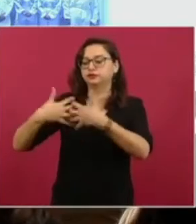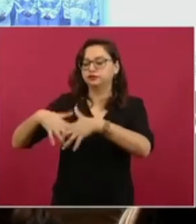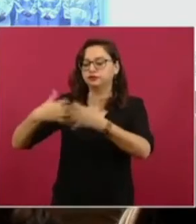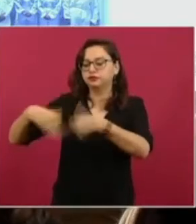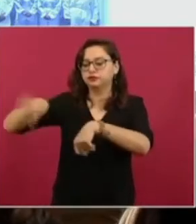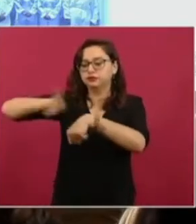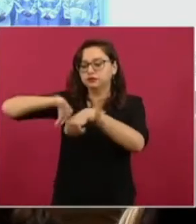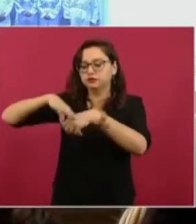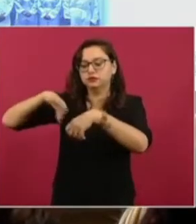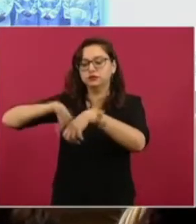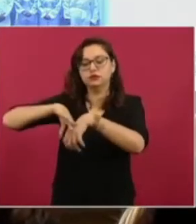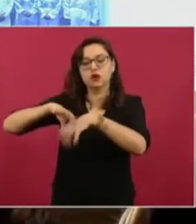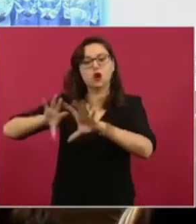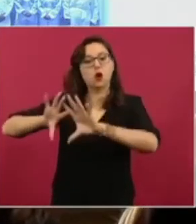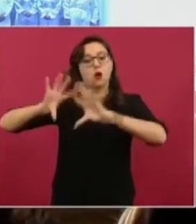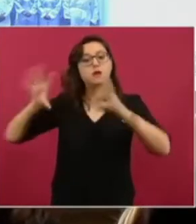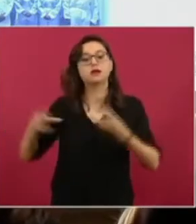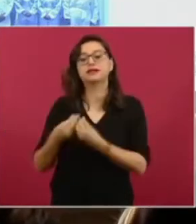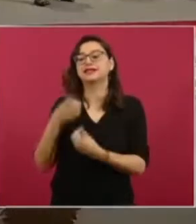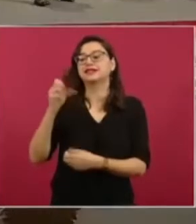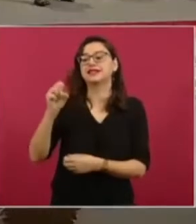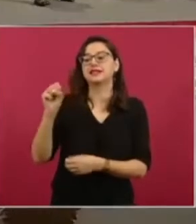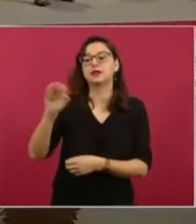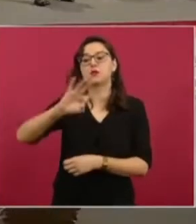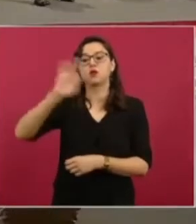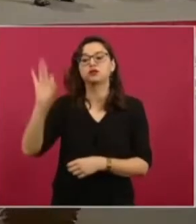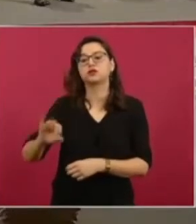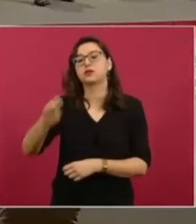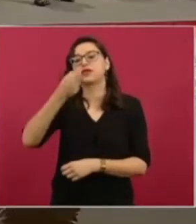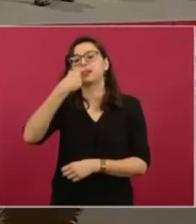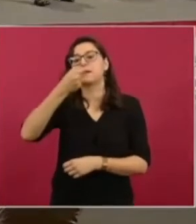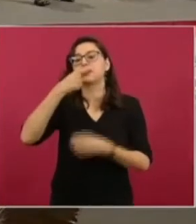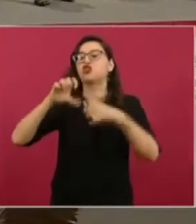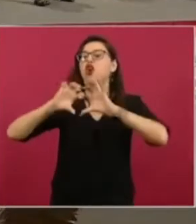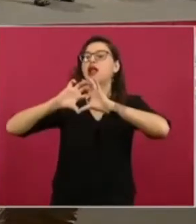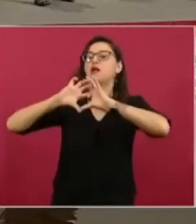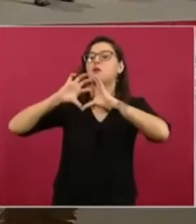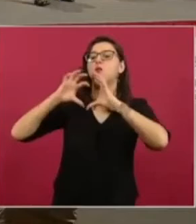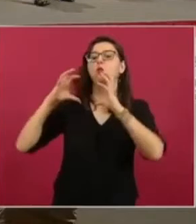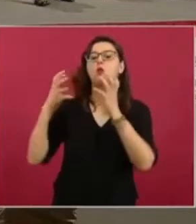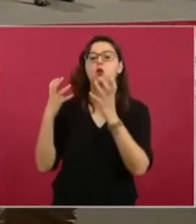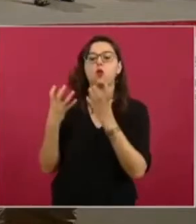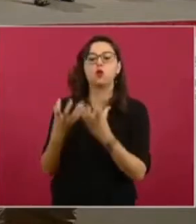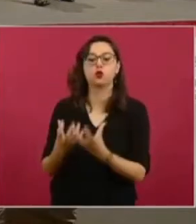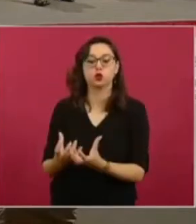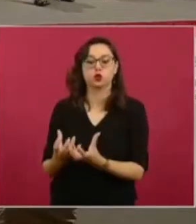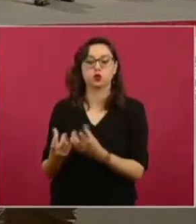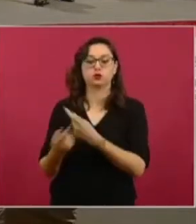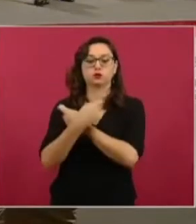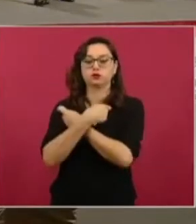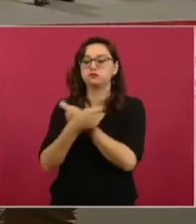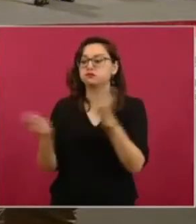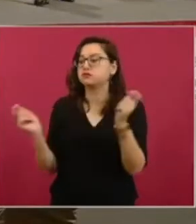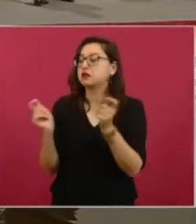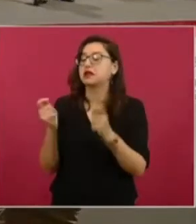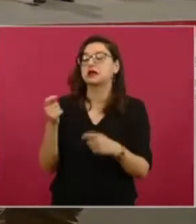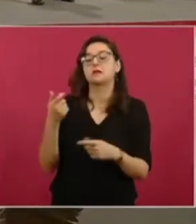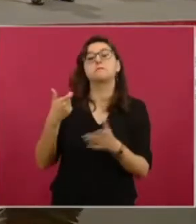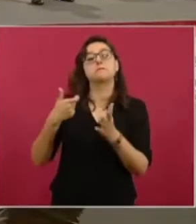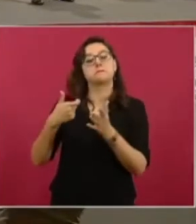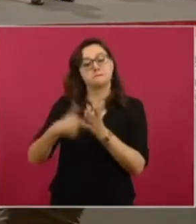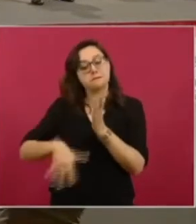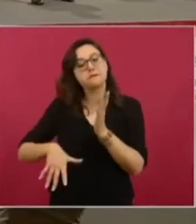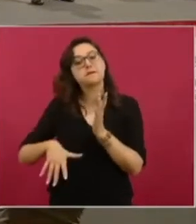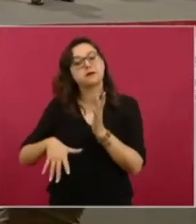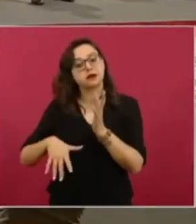globales. Son los que tienen los mejores precios de todo el mundo. Y segundo lugar,